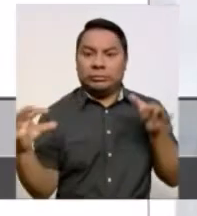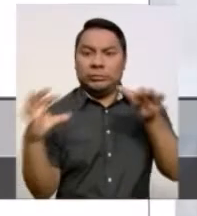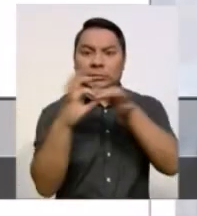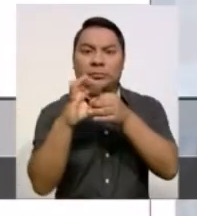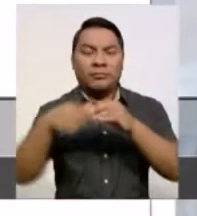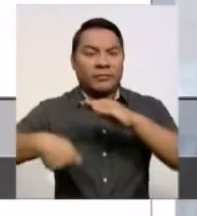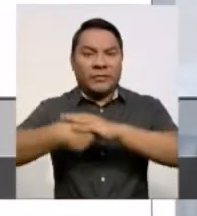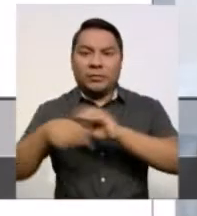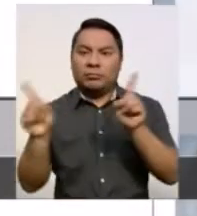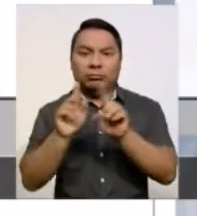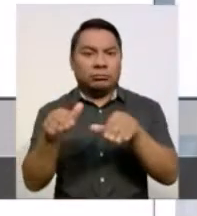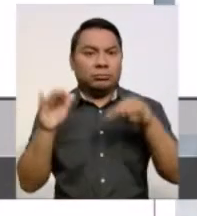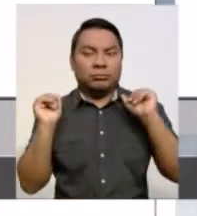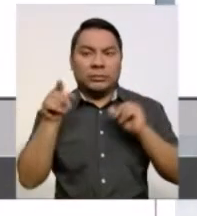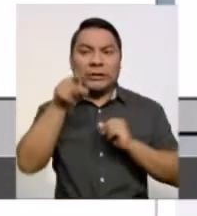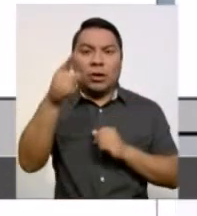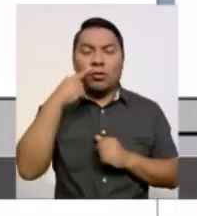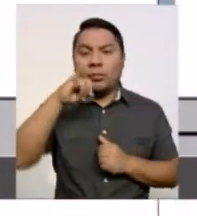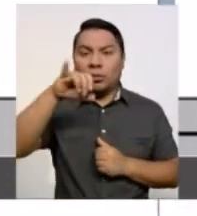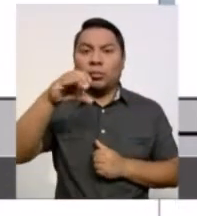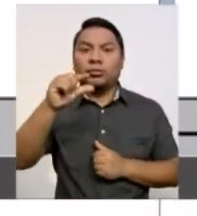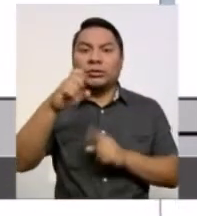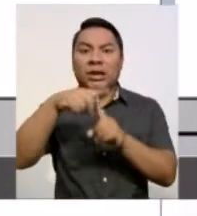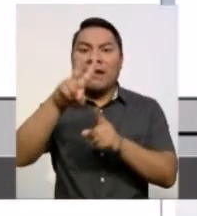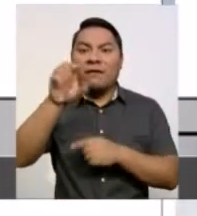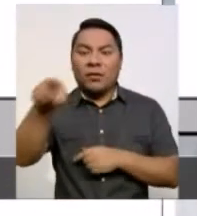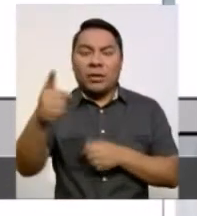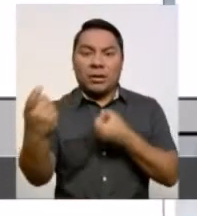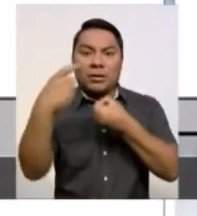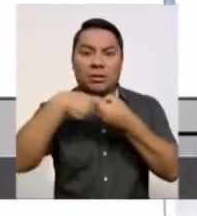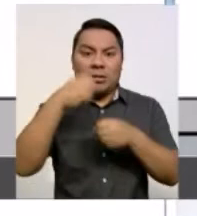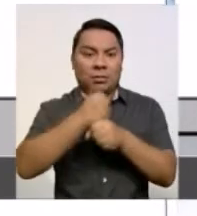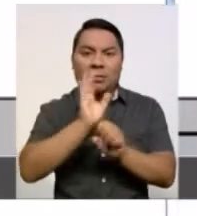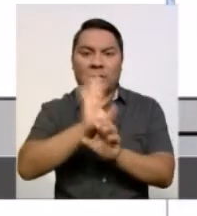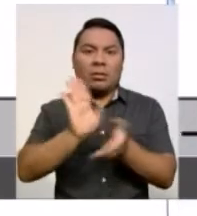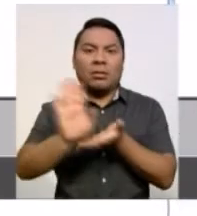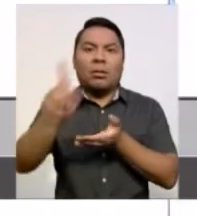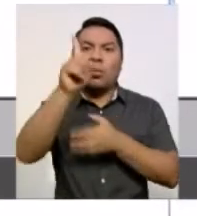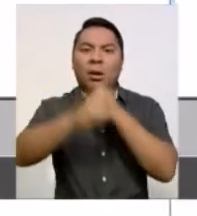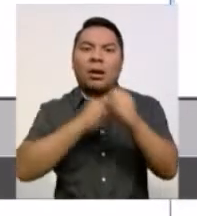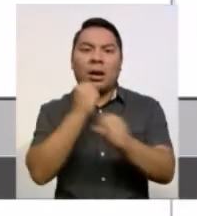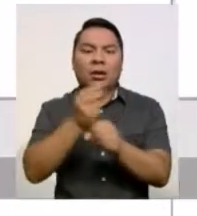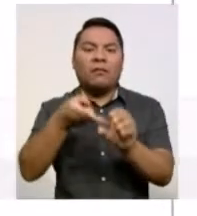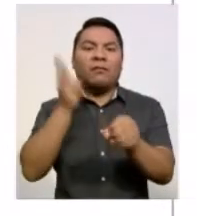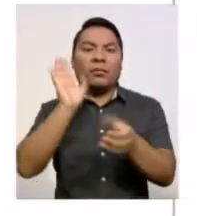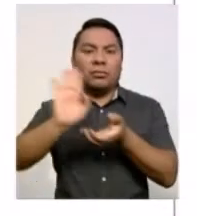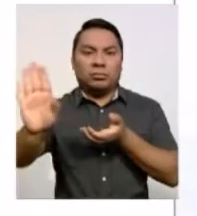corrupción e informó que Gustavo Salazar no es trabajador de la empresa desde hace casi un año.